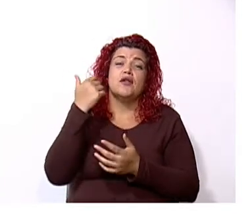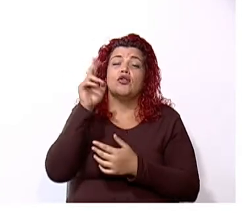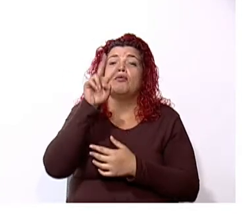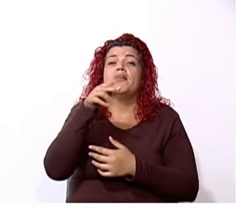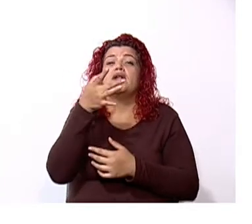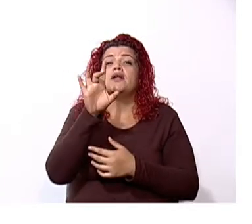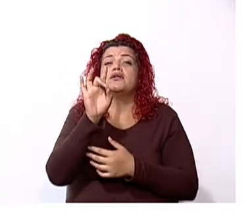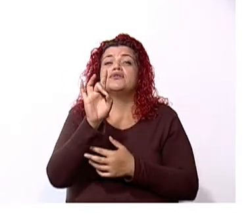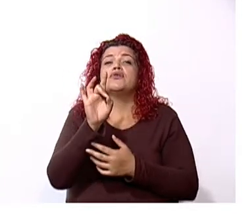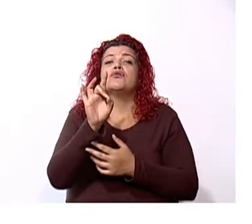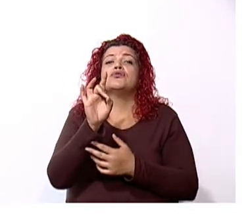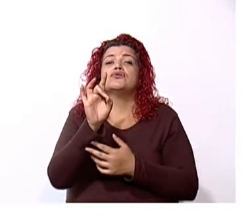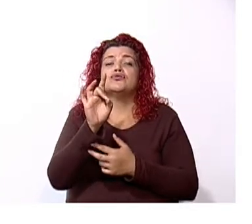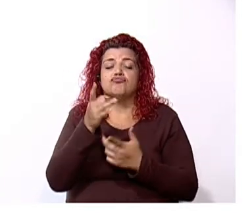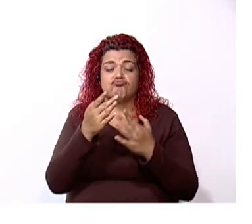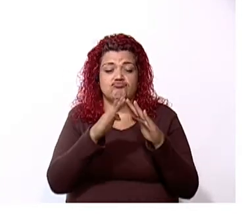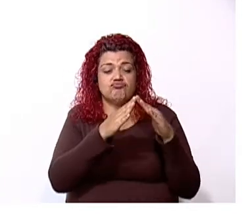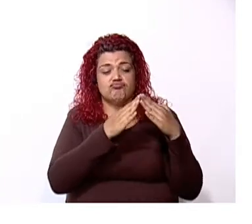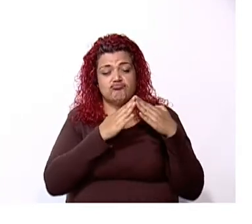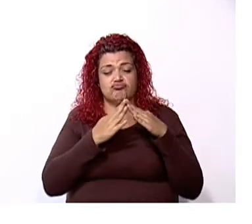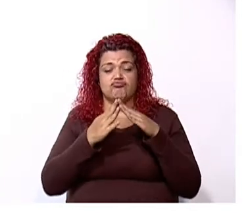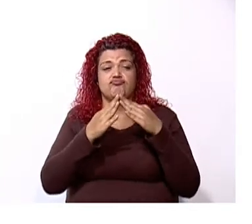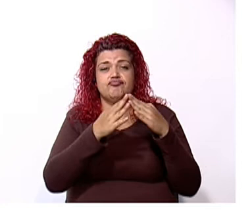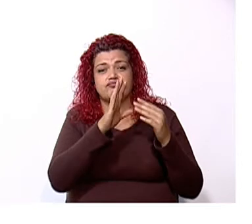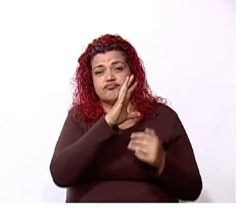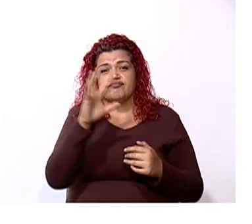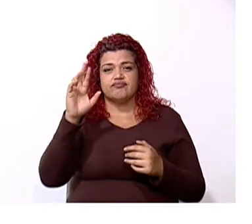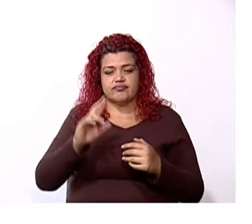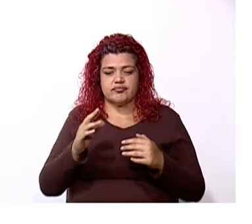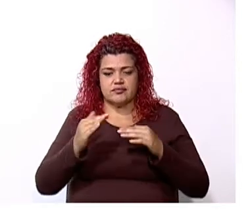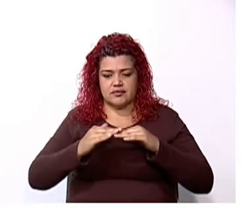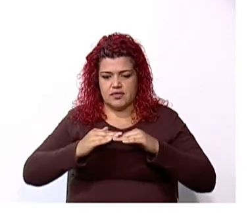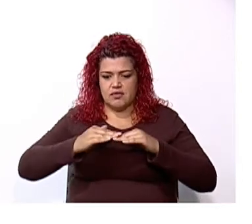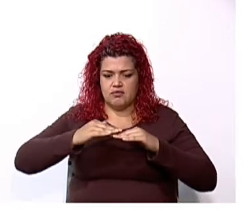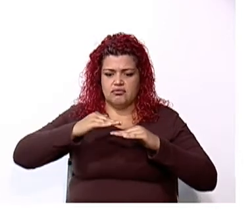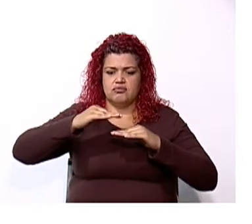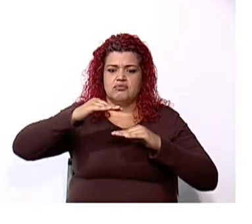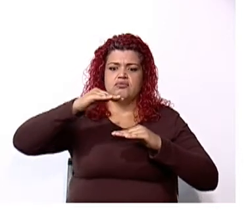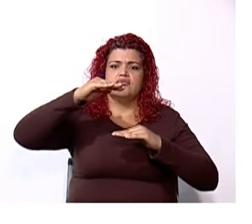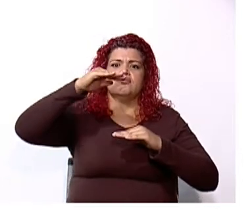2018 la población de Costa Rica incrementó